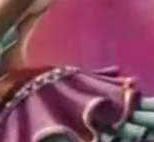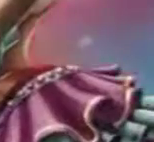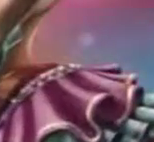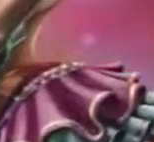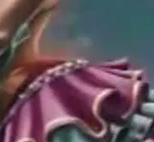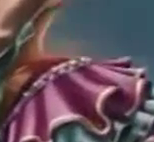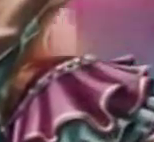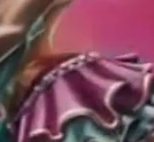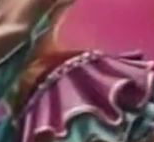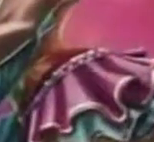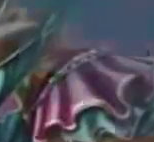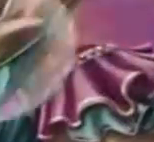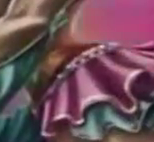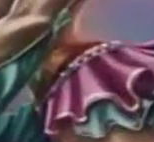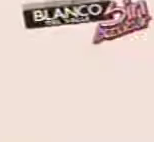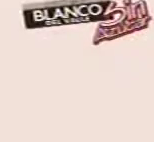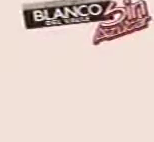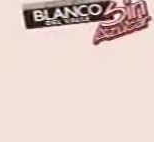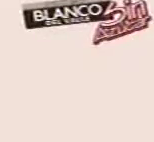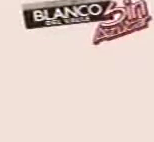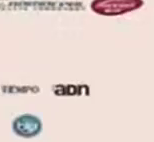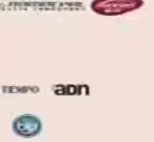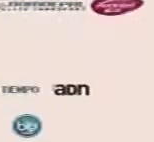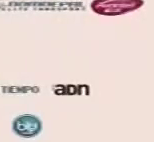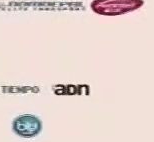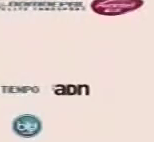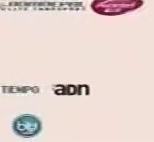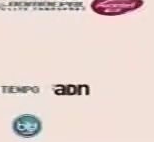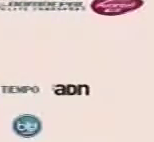diciembre. Alegría de Cali para el mundo.